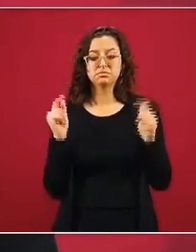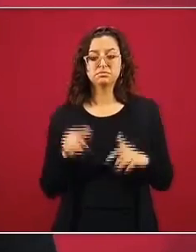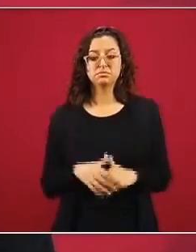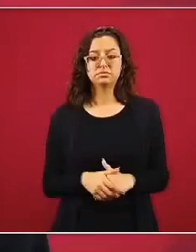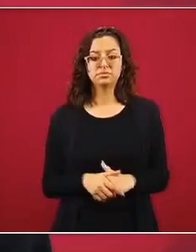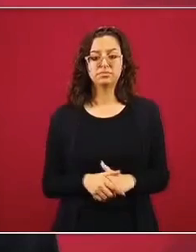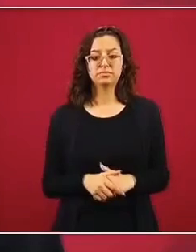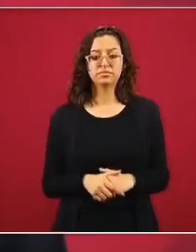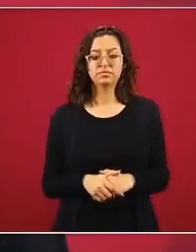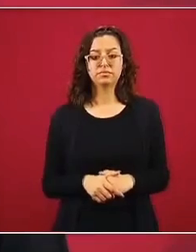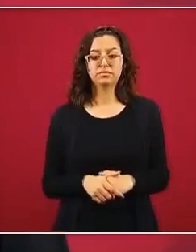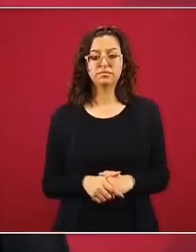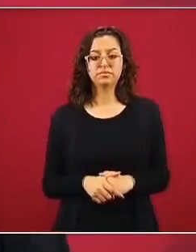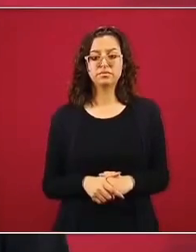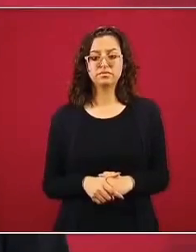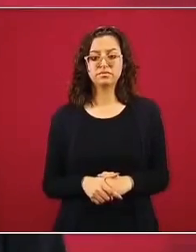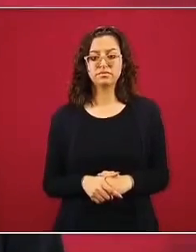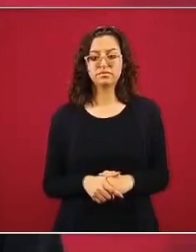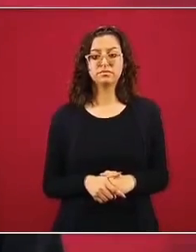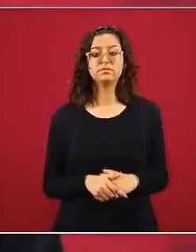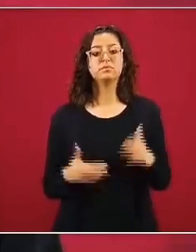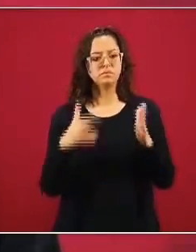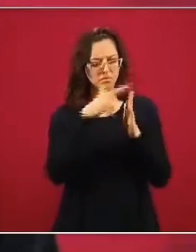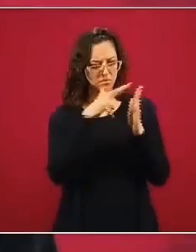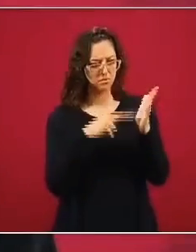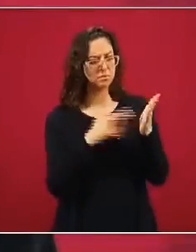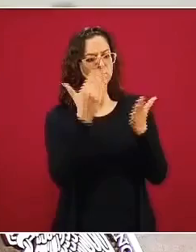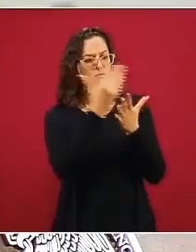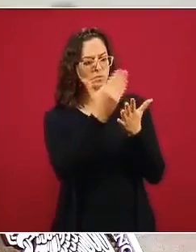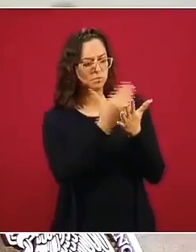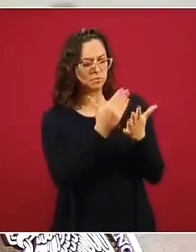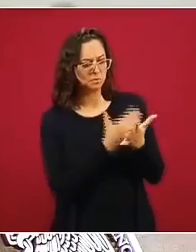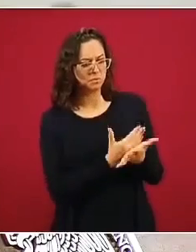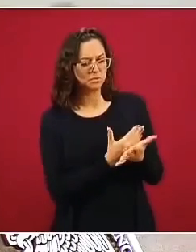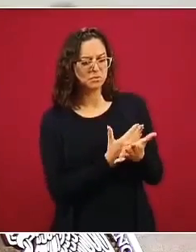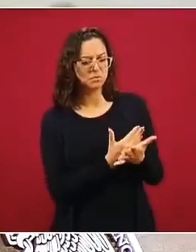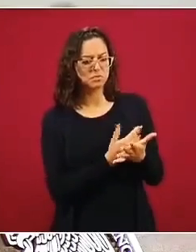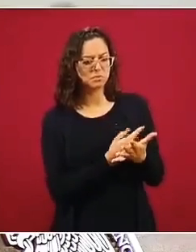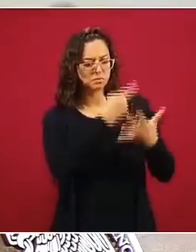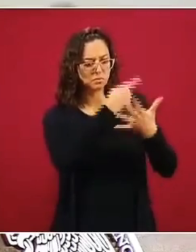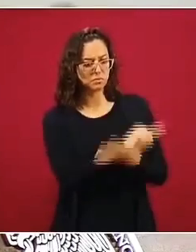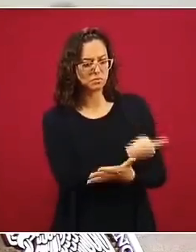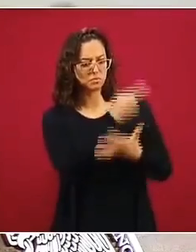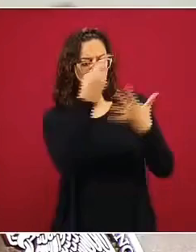que sí hay que seguir las recomendaciones